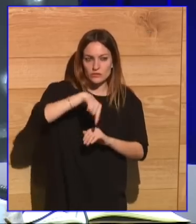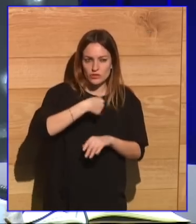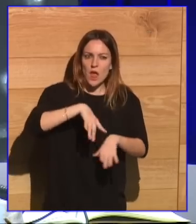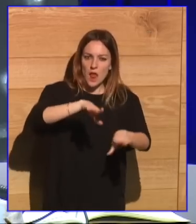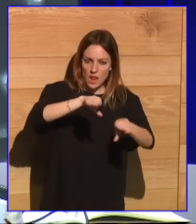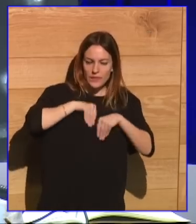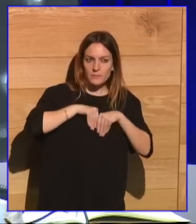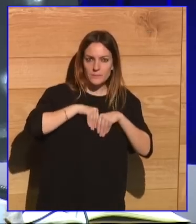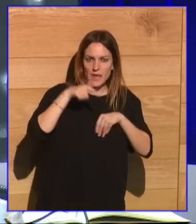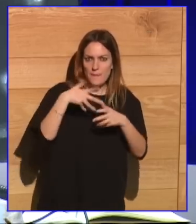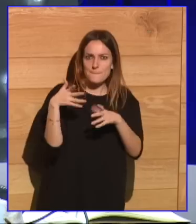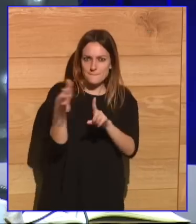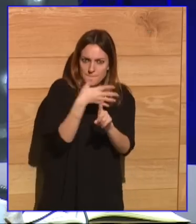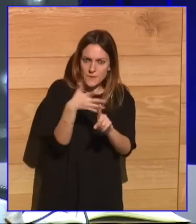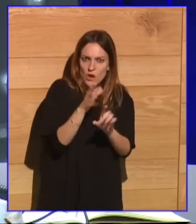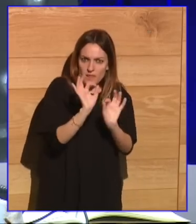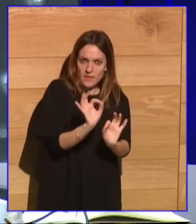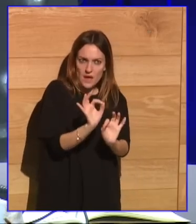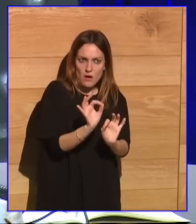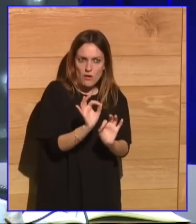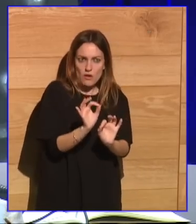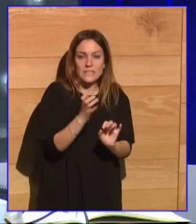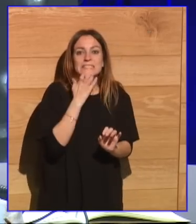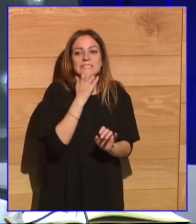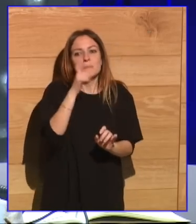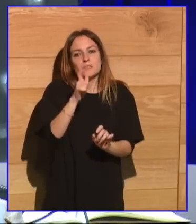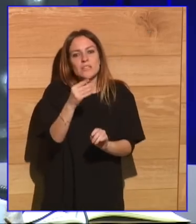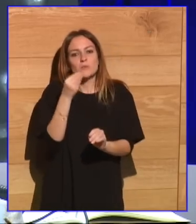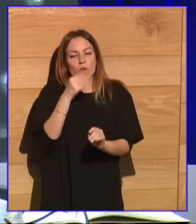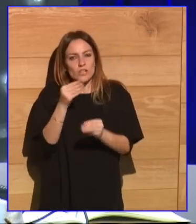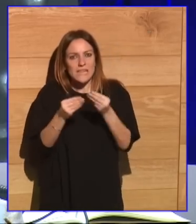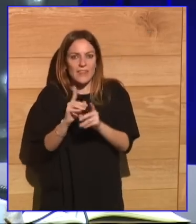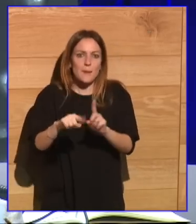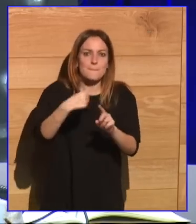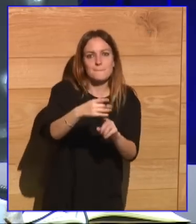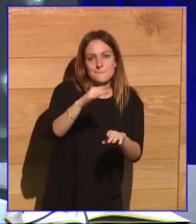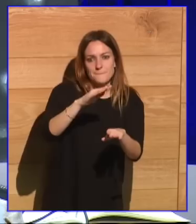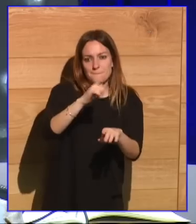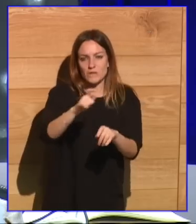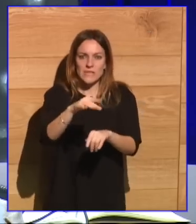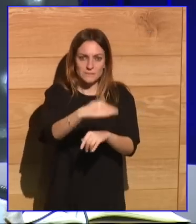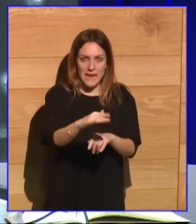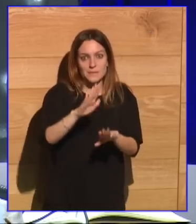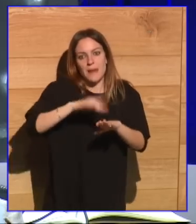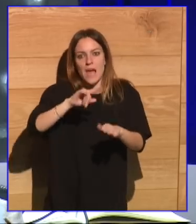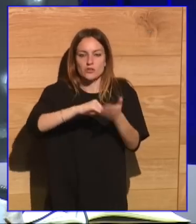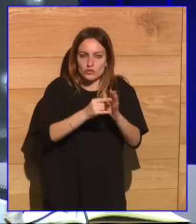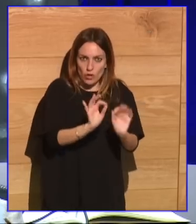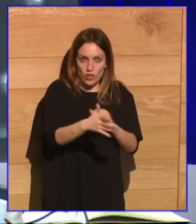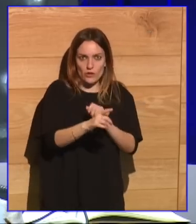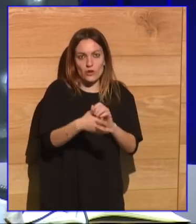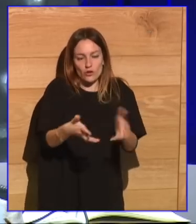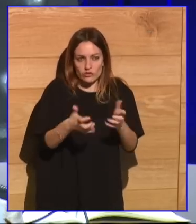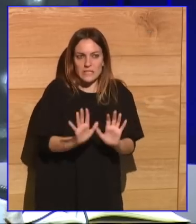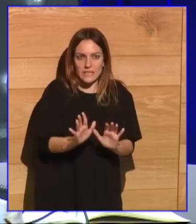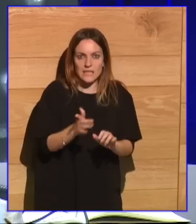aceptar el empleo de la violencia con tal de que sea por parte de los buenos a los malos y que las cosas se solucionen en un segundo. Luego todo es infinitamente más